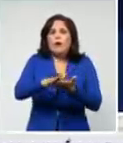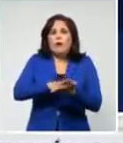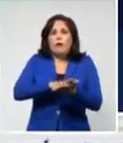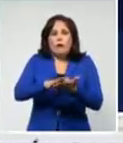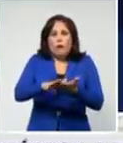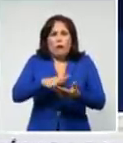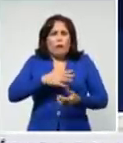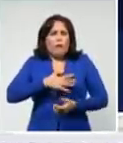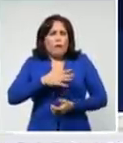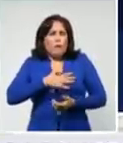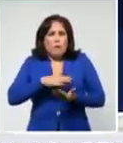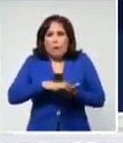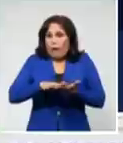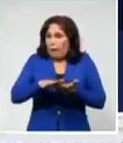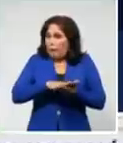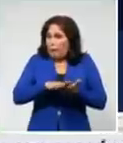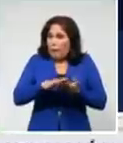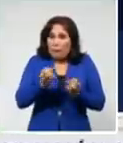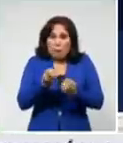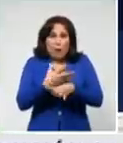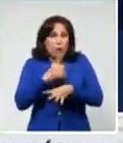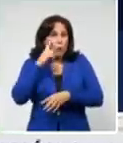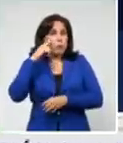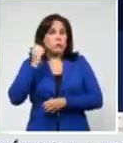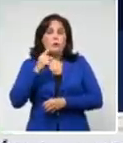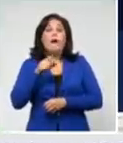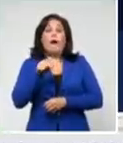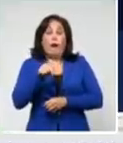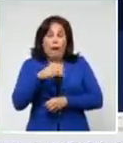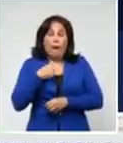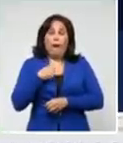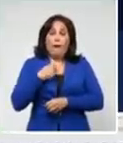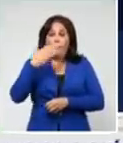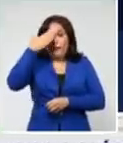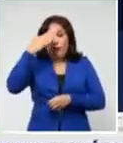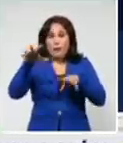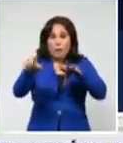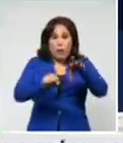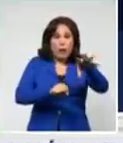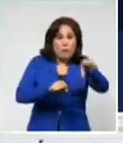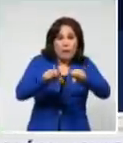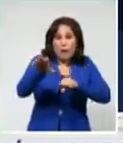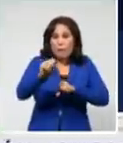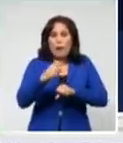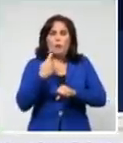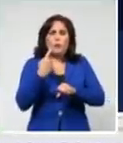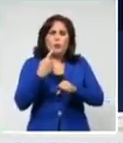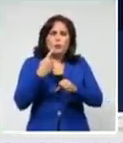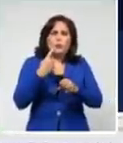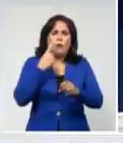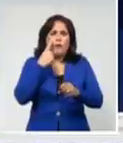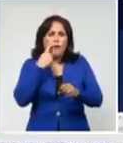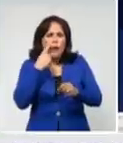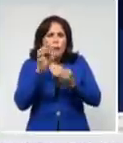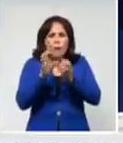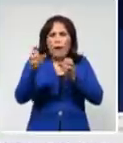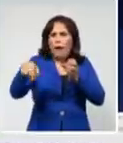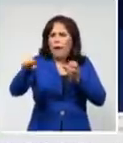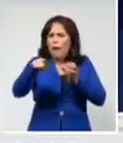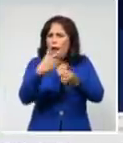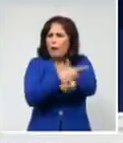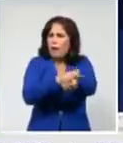enfermedad. Por lo tanto, si no hubieran estado aislados, identificados como